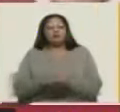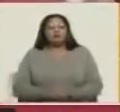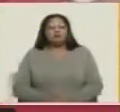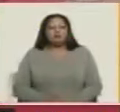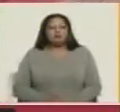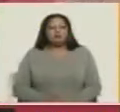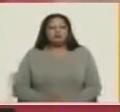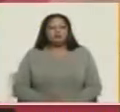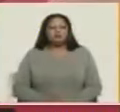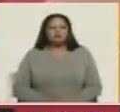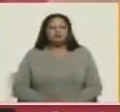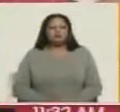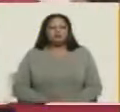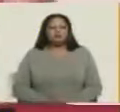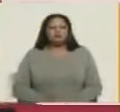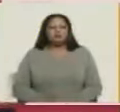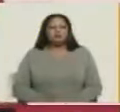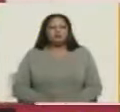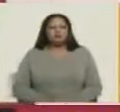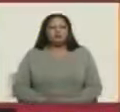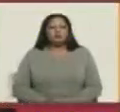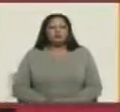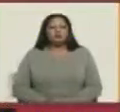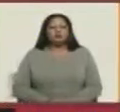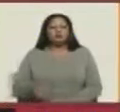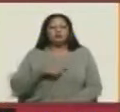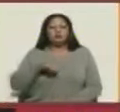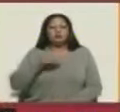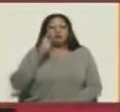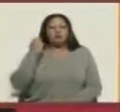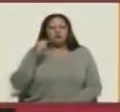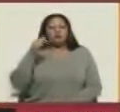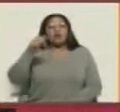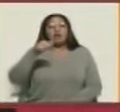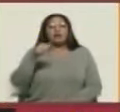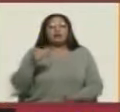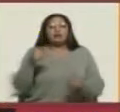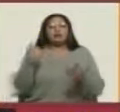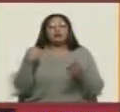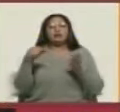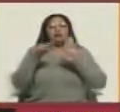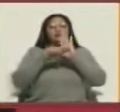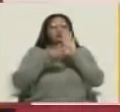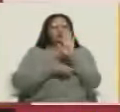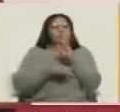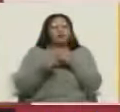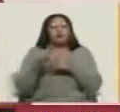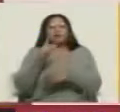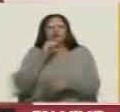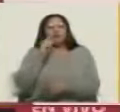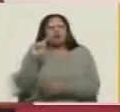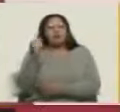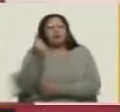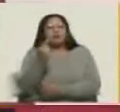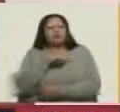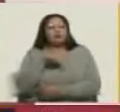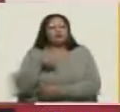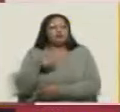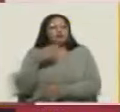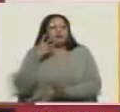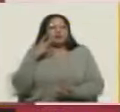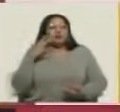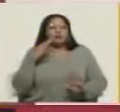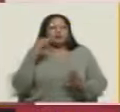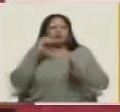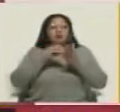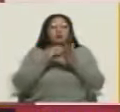este tema que lo tenemos aquí pues ya al frente. El partido tiene sus normas, no es la primera vez que nosotros las